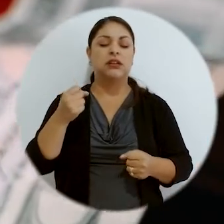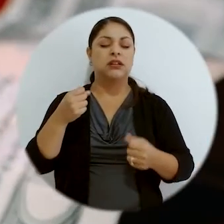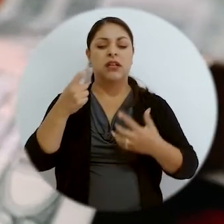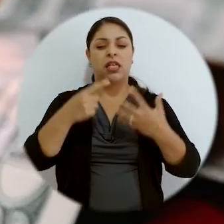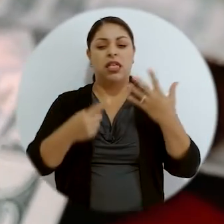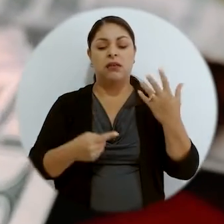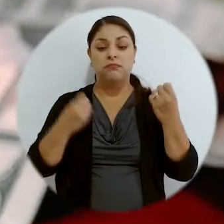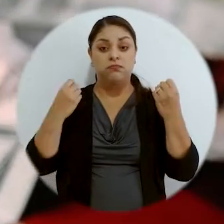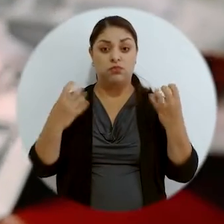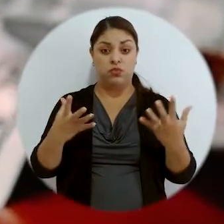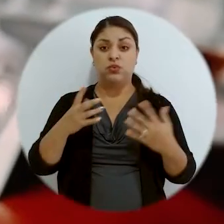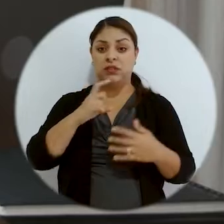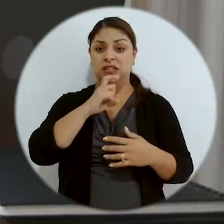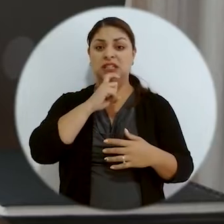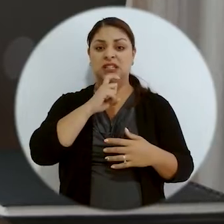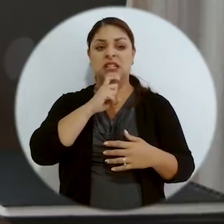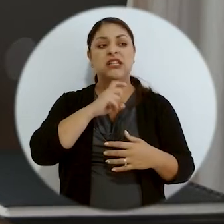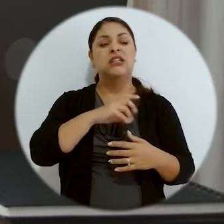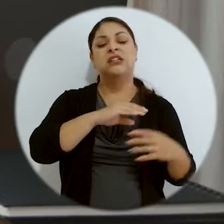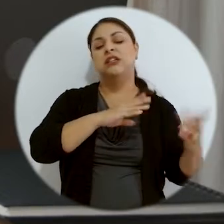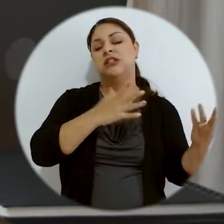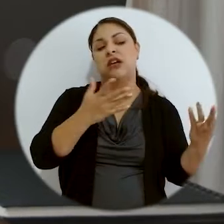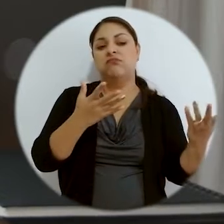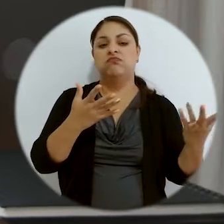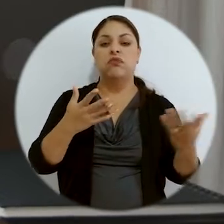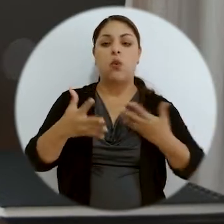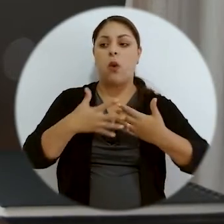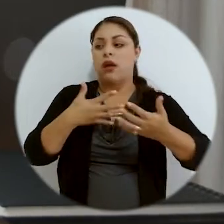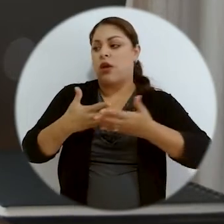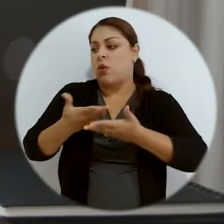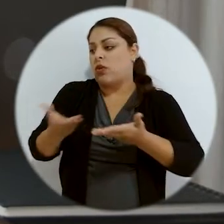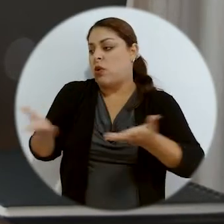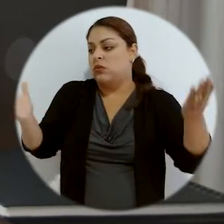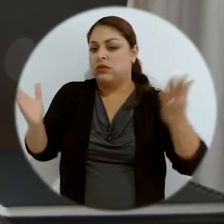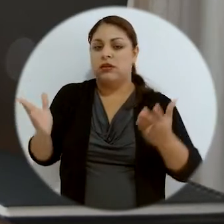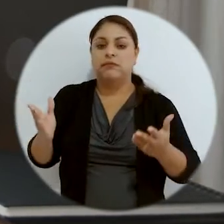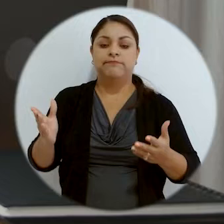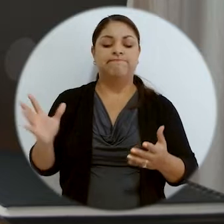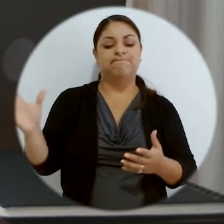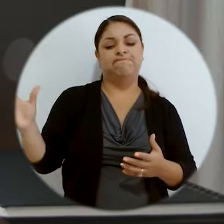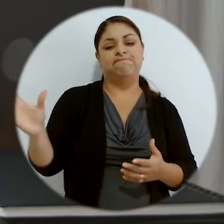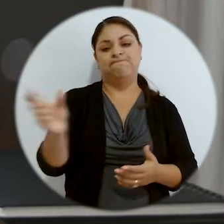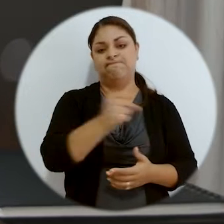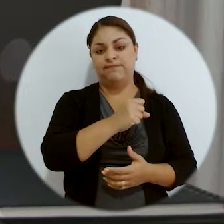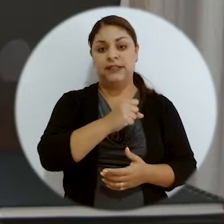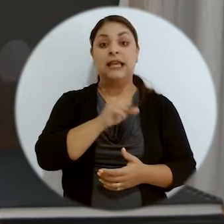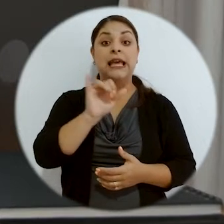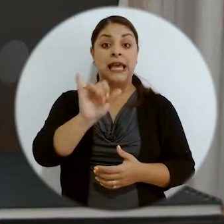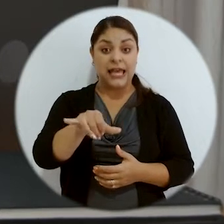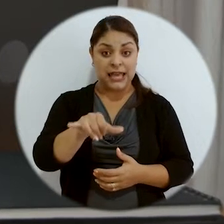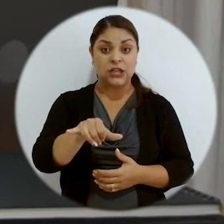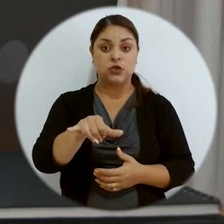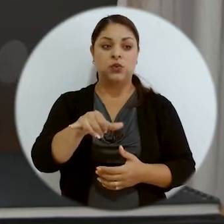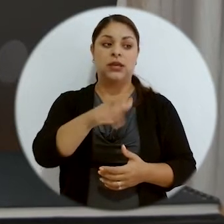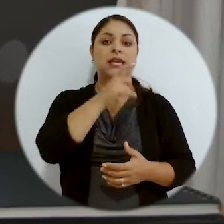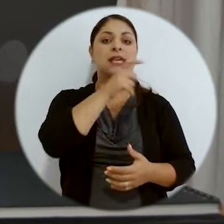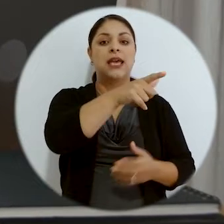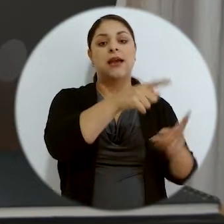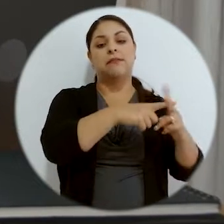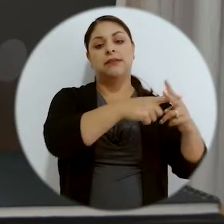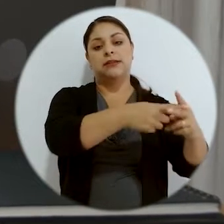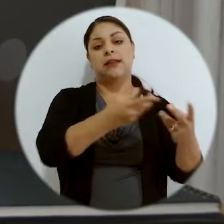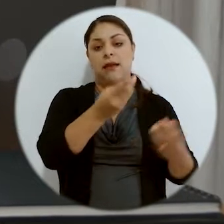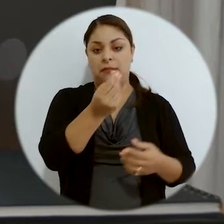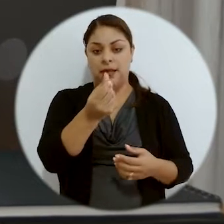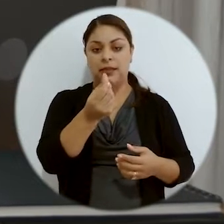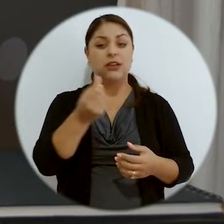al mercado formal una propiedad, un vehículo o cualquier otro bien a nombre de un tercero que es el que está prestando la